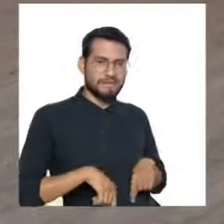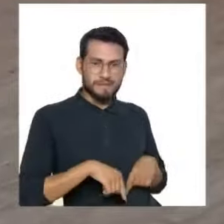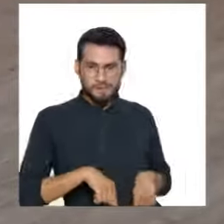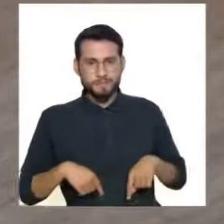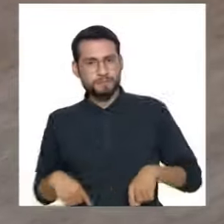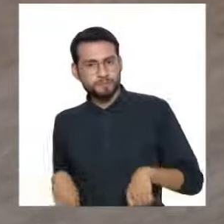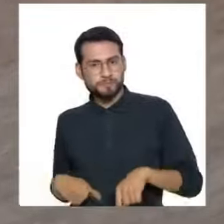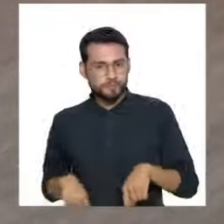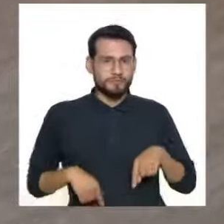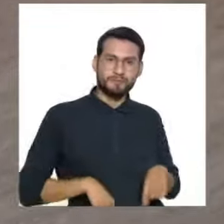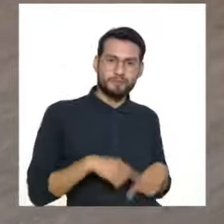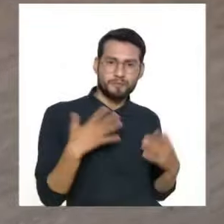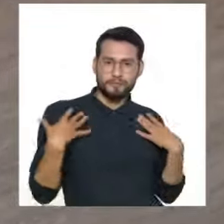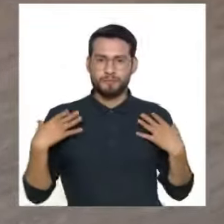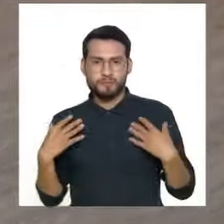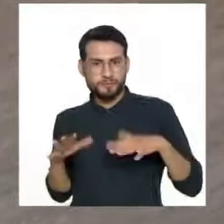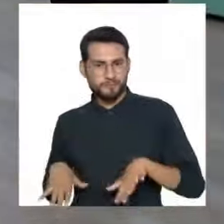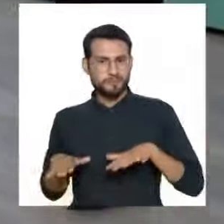paso adelante